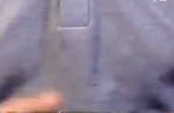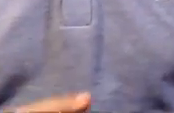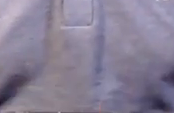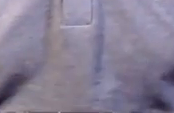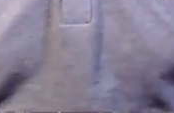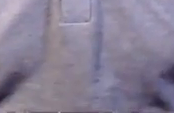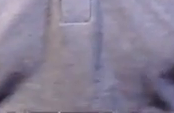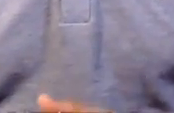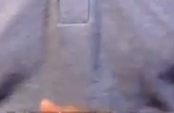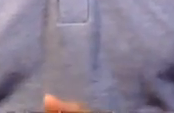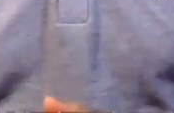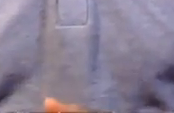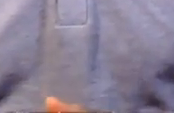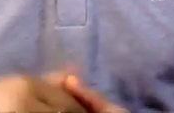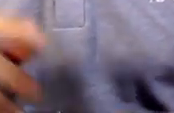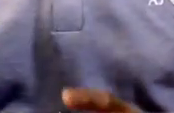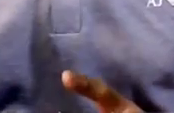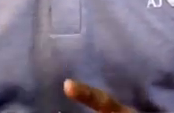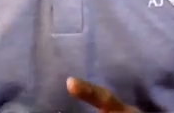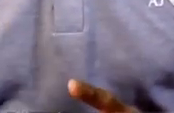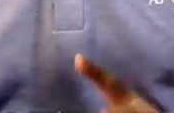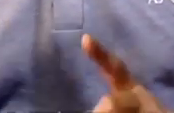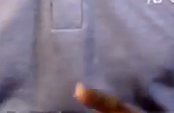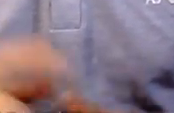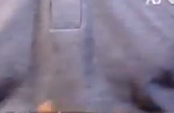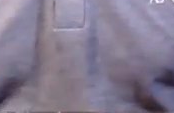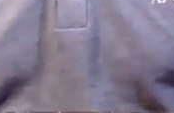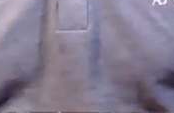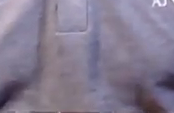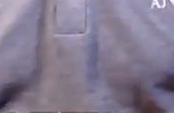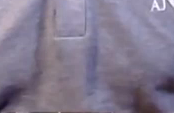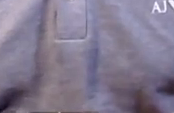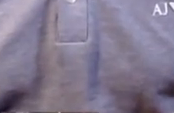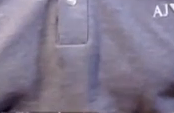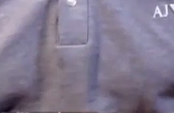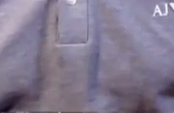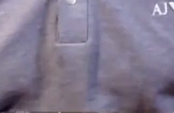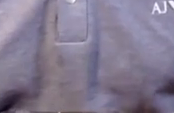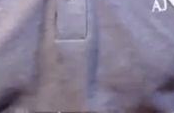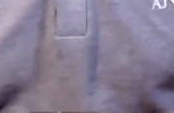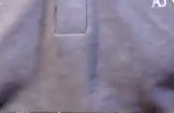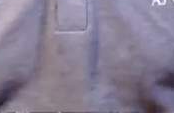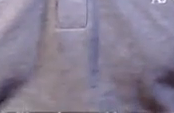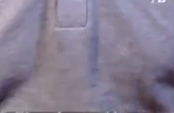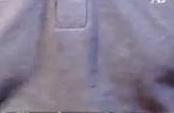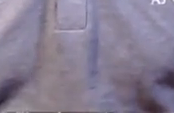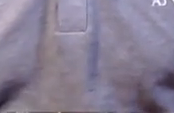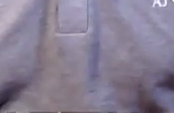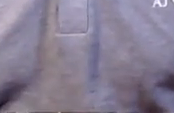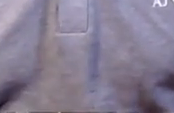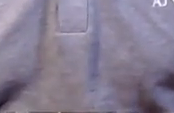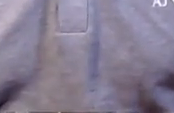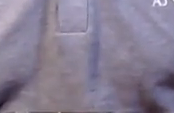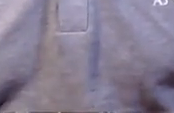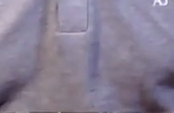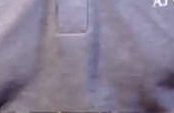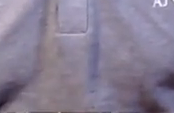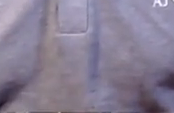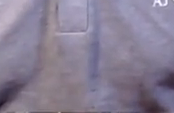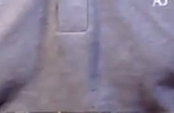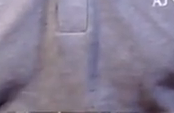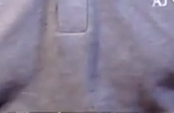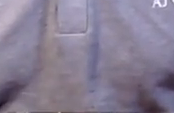del estímulo económico federal se hizo a través y a base de la planilla 2019 o a base del cuestionario para